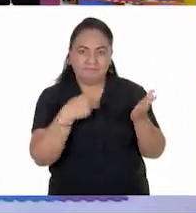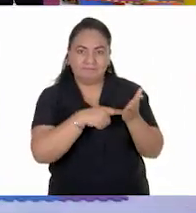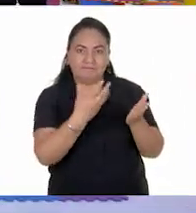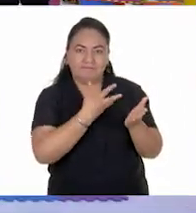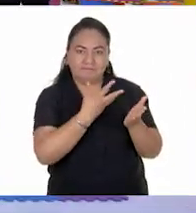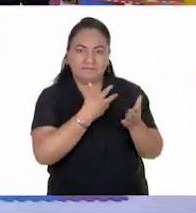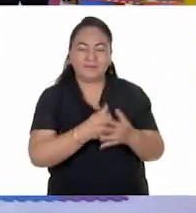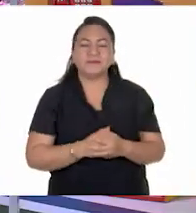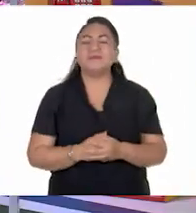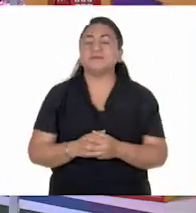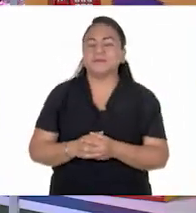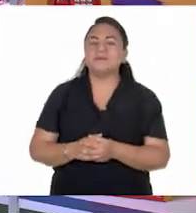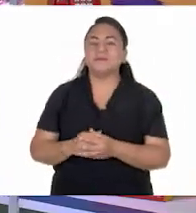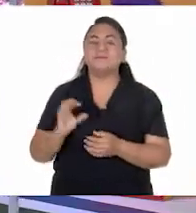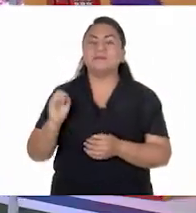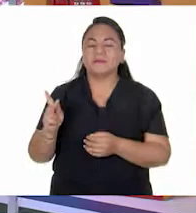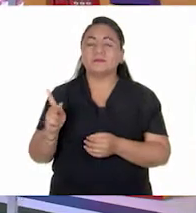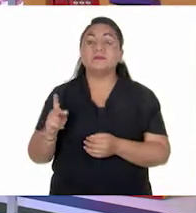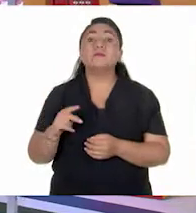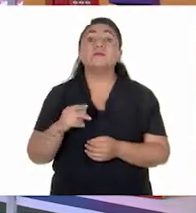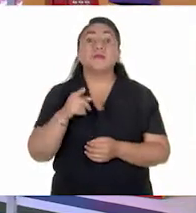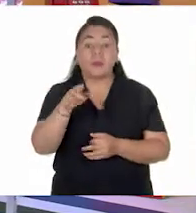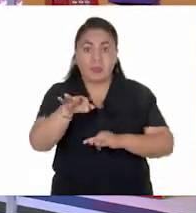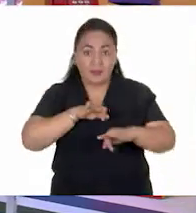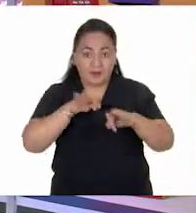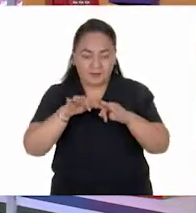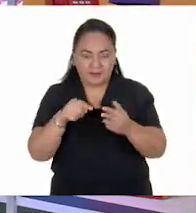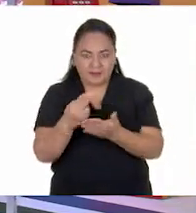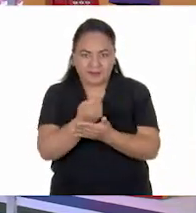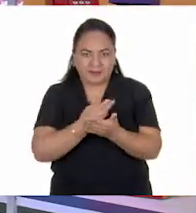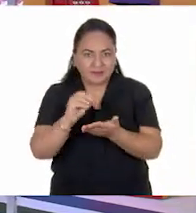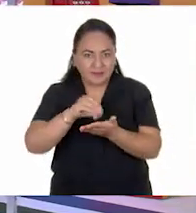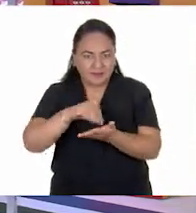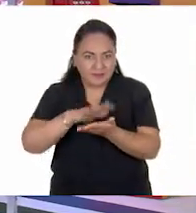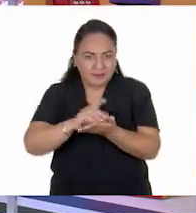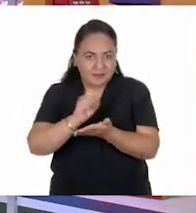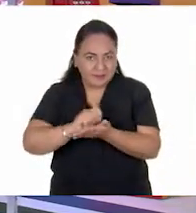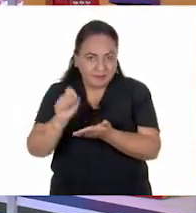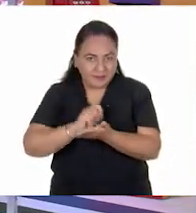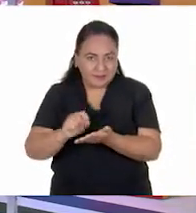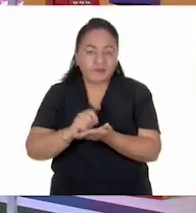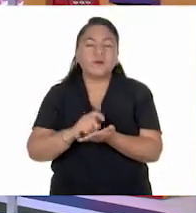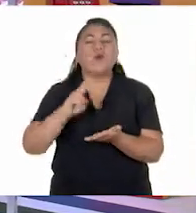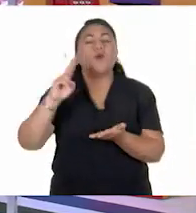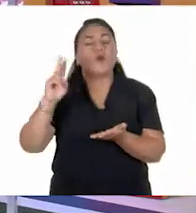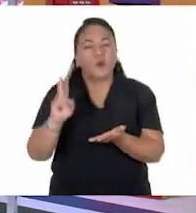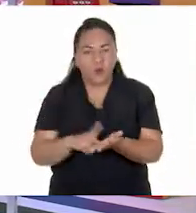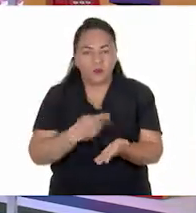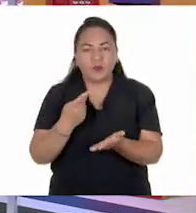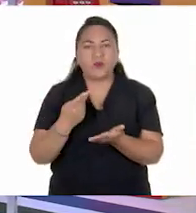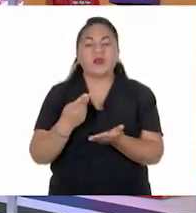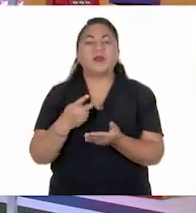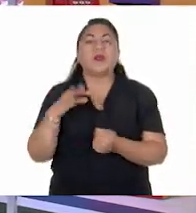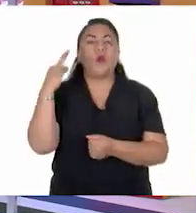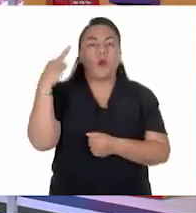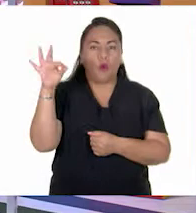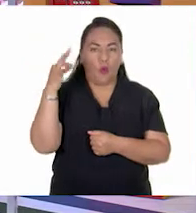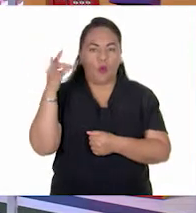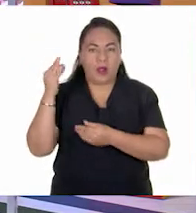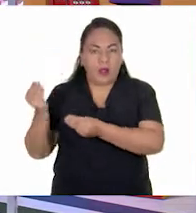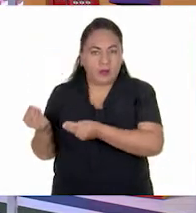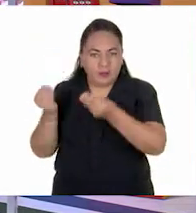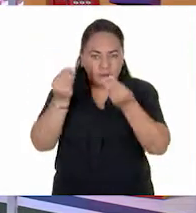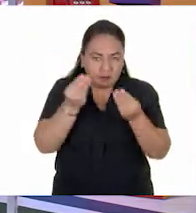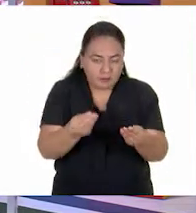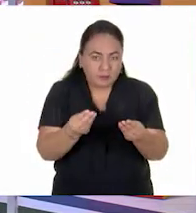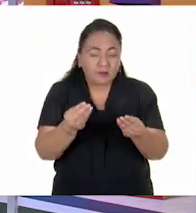página. Bueno, para poder trabajar, les voy a pedir a todos ustedes que saquen nuevamente una hoja